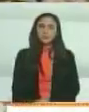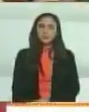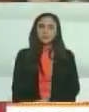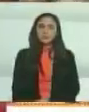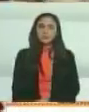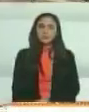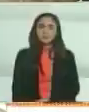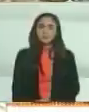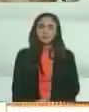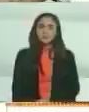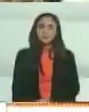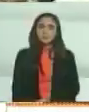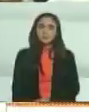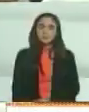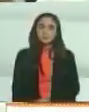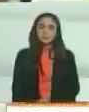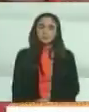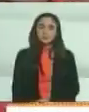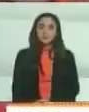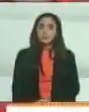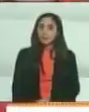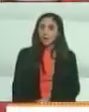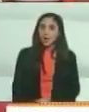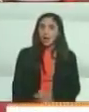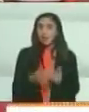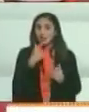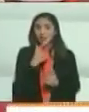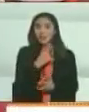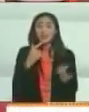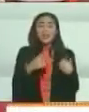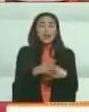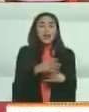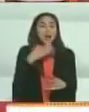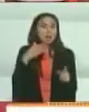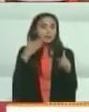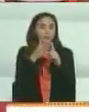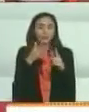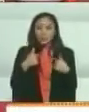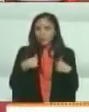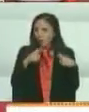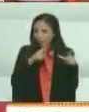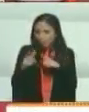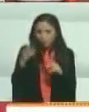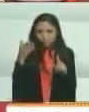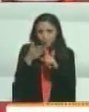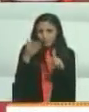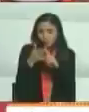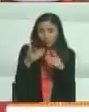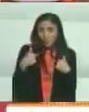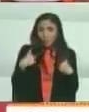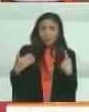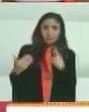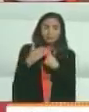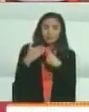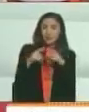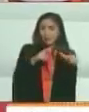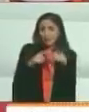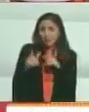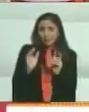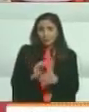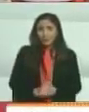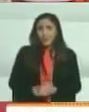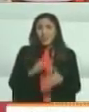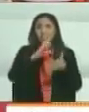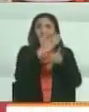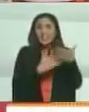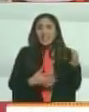no estoy diciéndolo para que me sancionen, porque ya yo estoy sancionado, por si acaso. Ya aparezco en todas esas